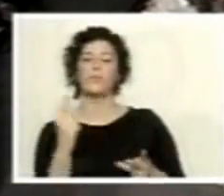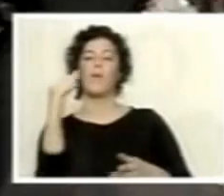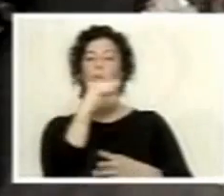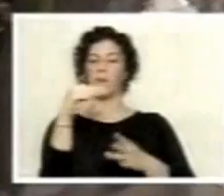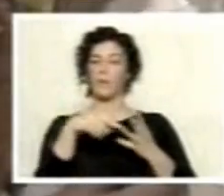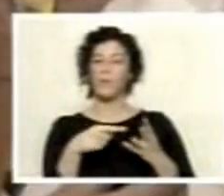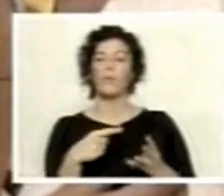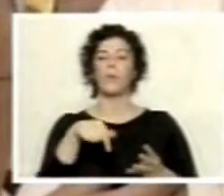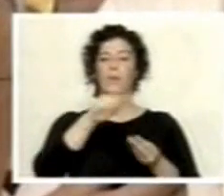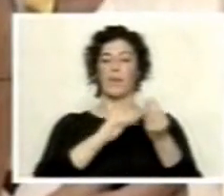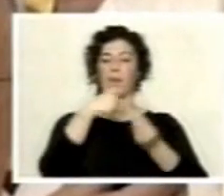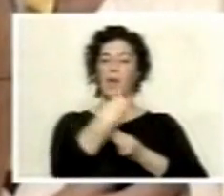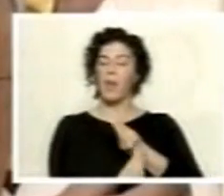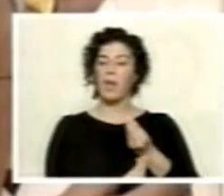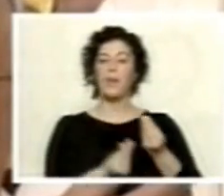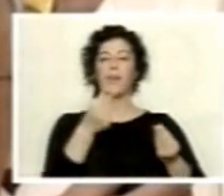Fuerteventura y Gran Canaria.